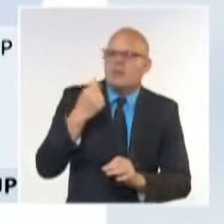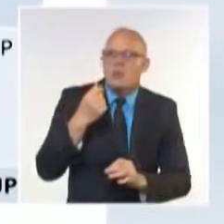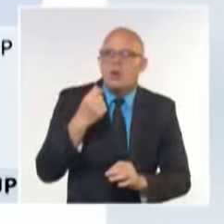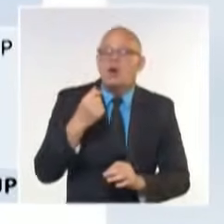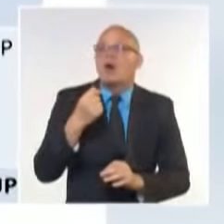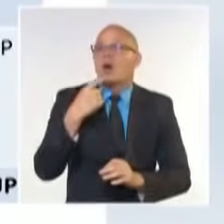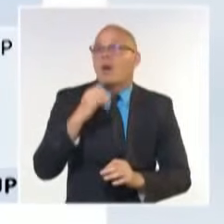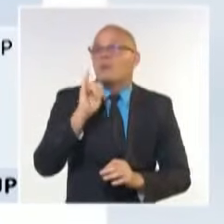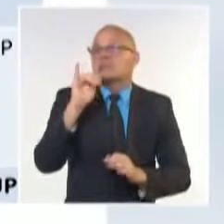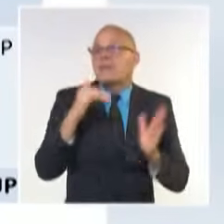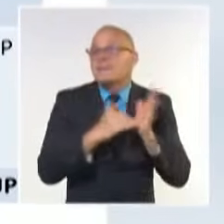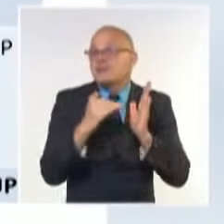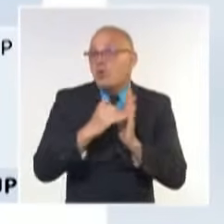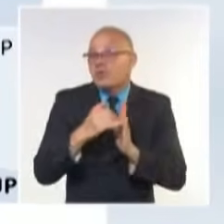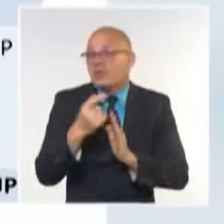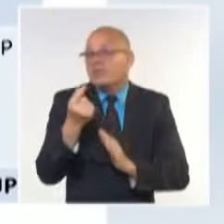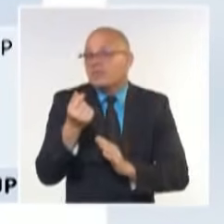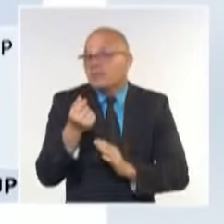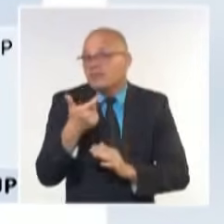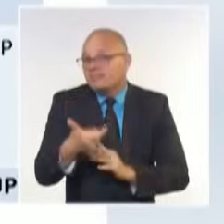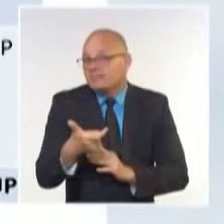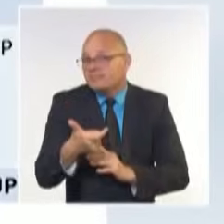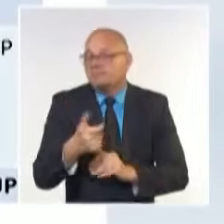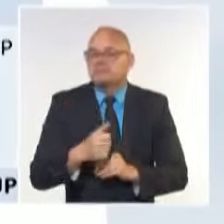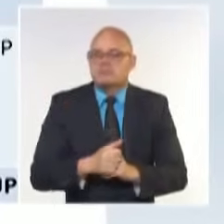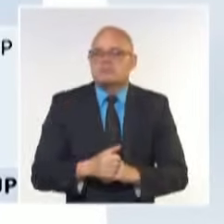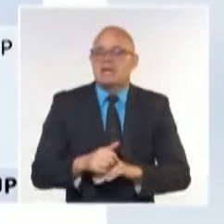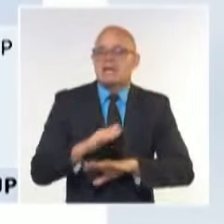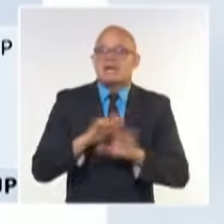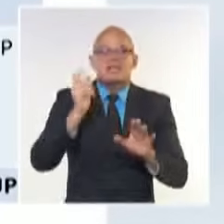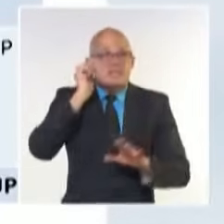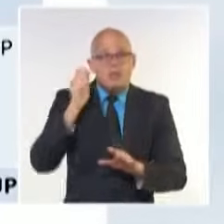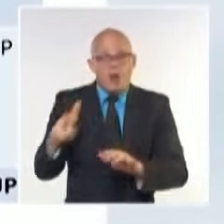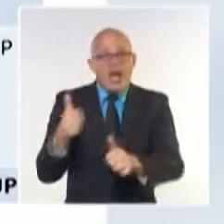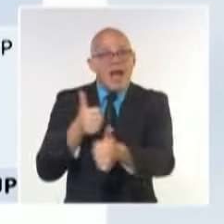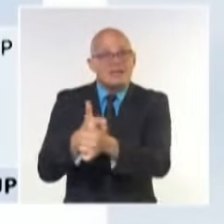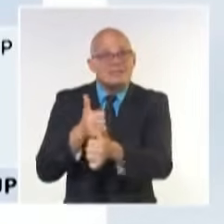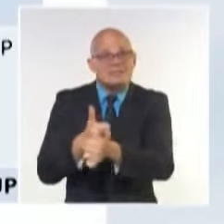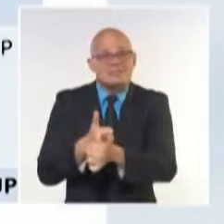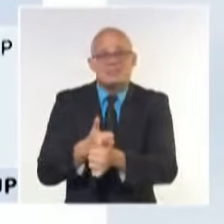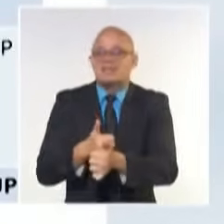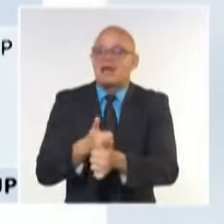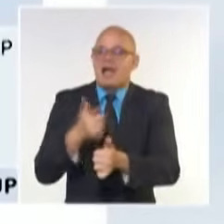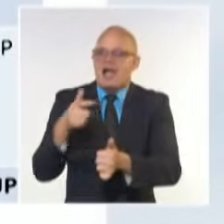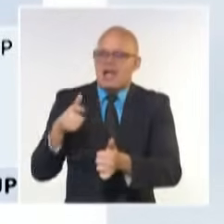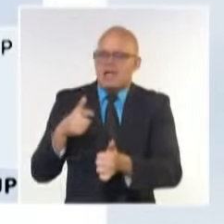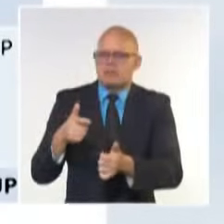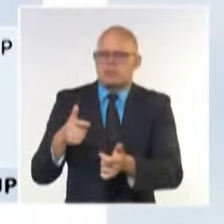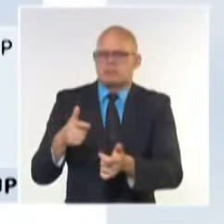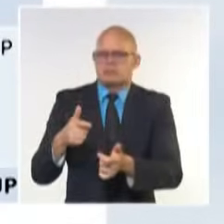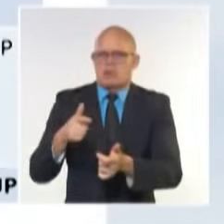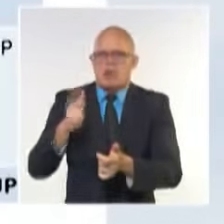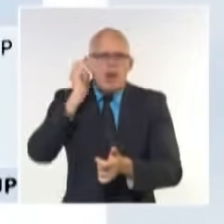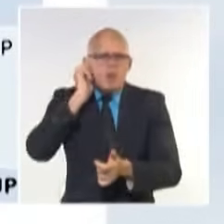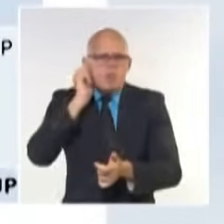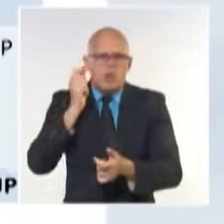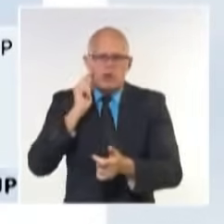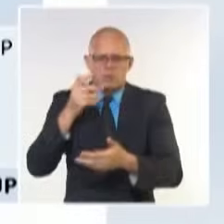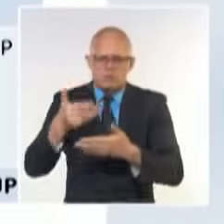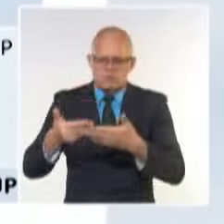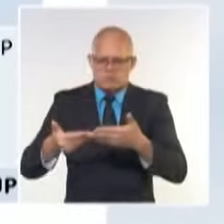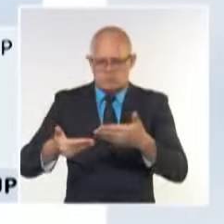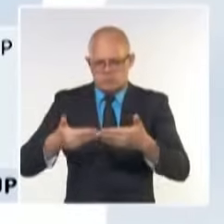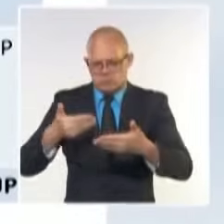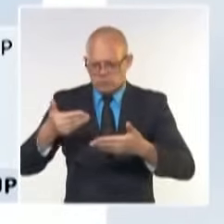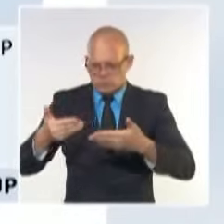partir del dictamen que hizo la asesora legal, el comité de contratación devolvió esa oferta para que solucionaran varias de las cuestiones que estaban